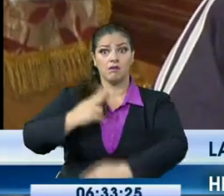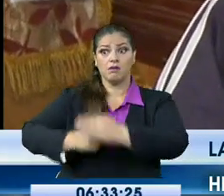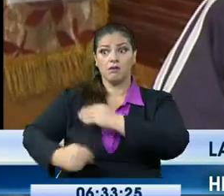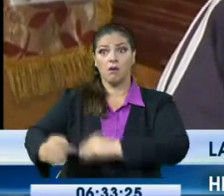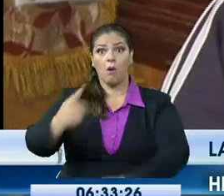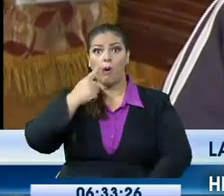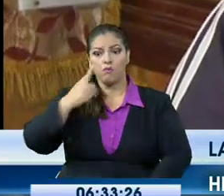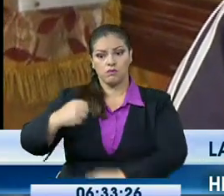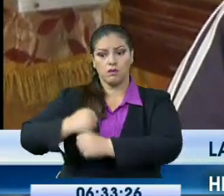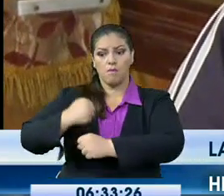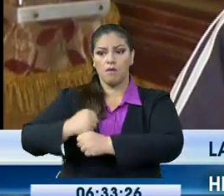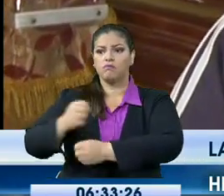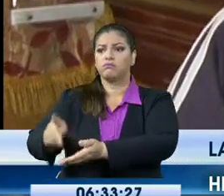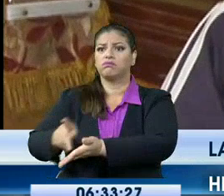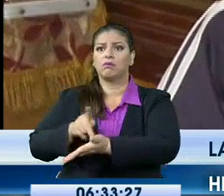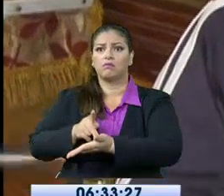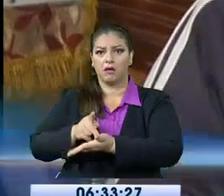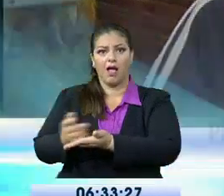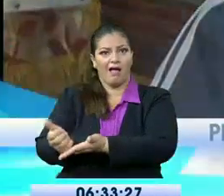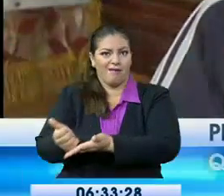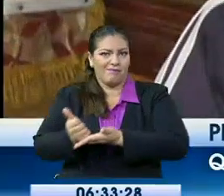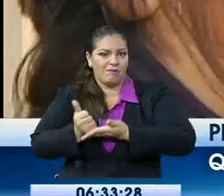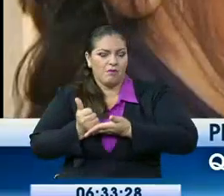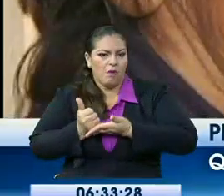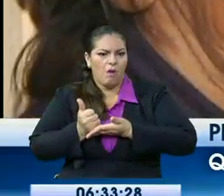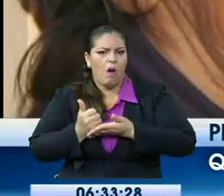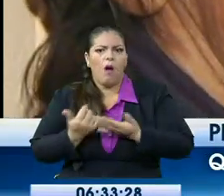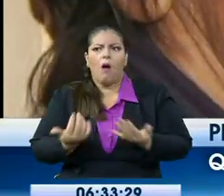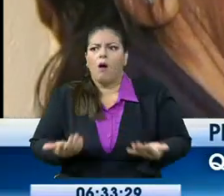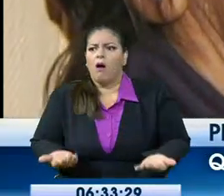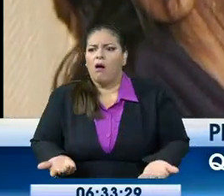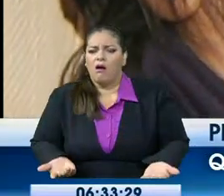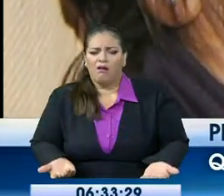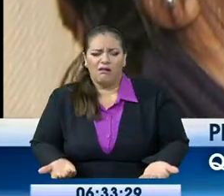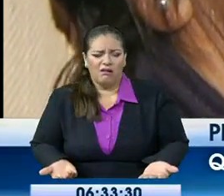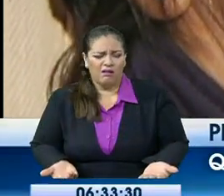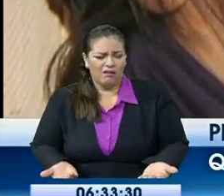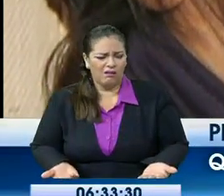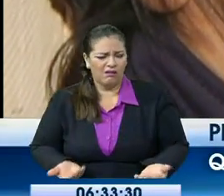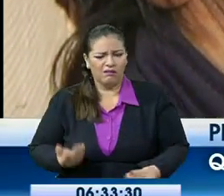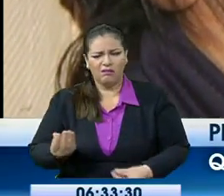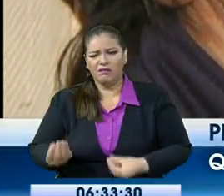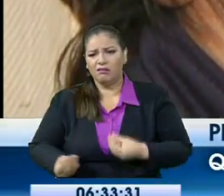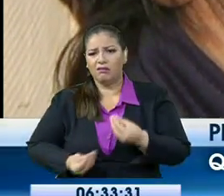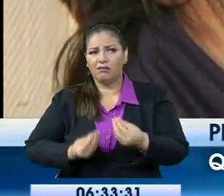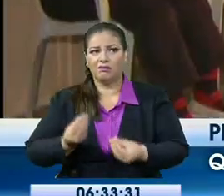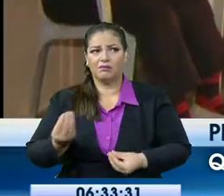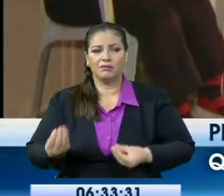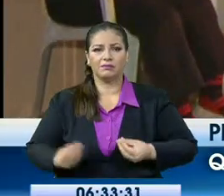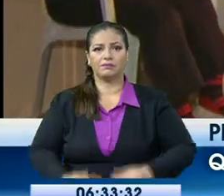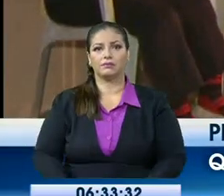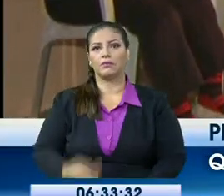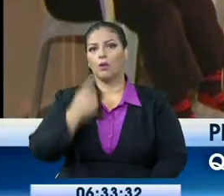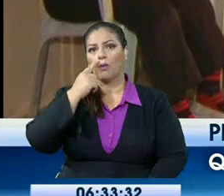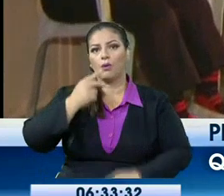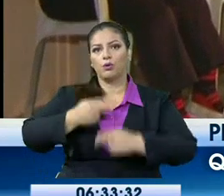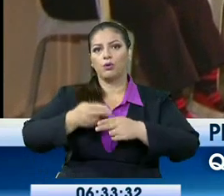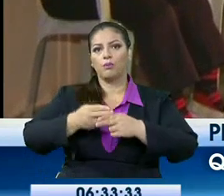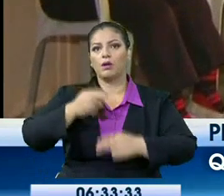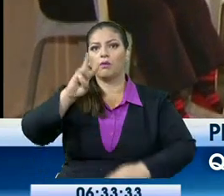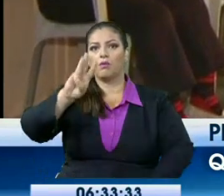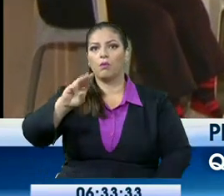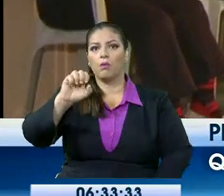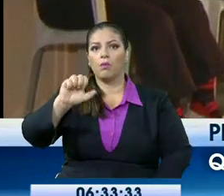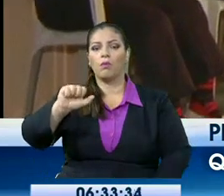No sé qué voy a hacer, Dios mío, no sé. Laura Landa, hermana del occiso Washington Murillo de 71 años, en su